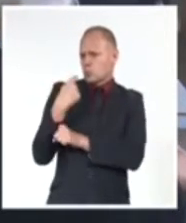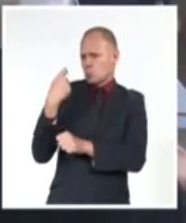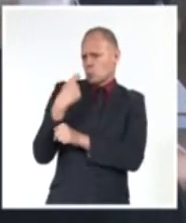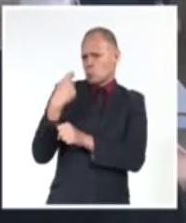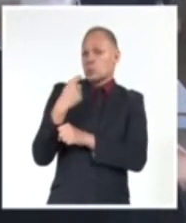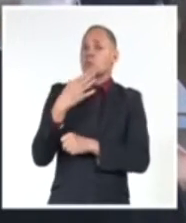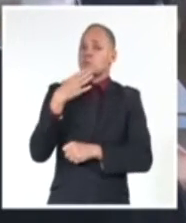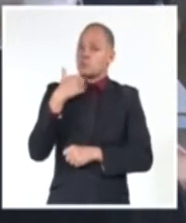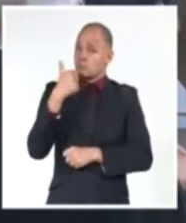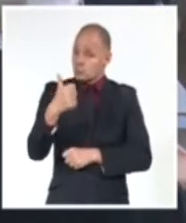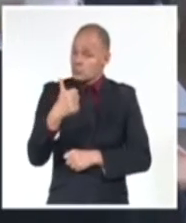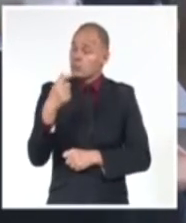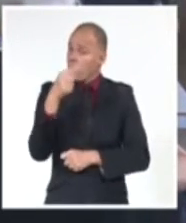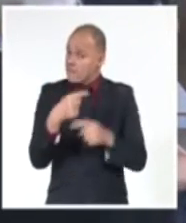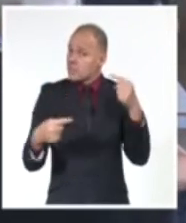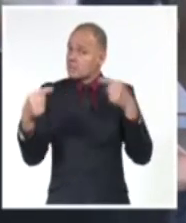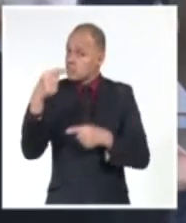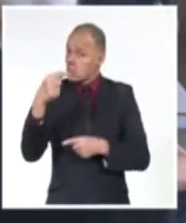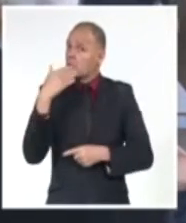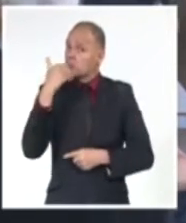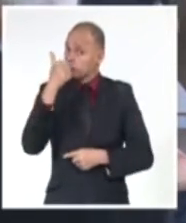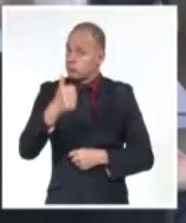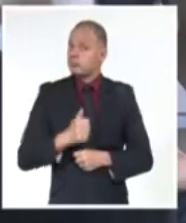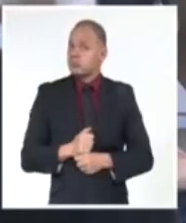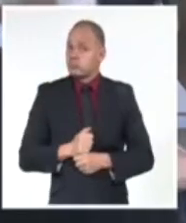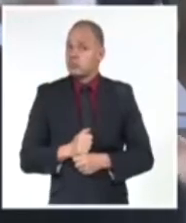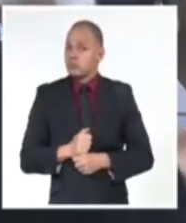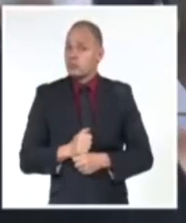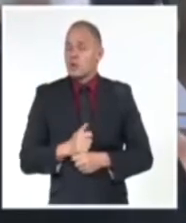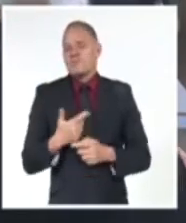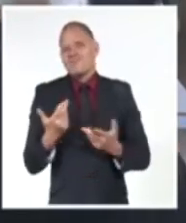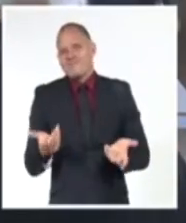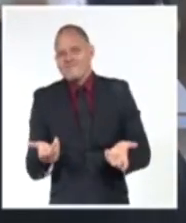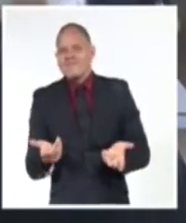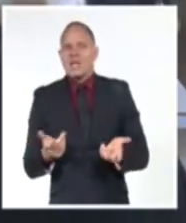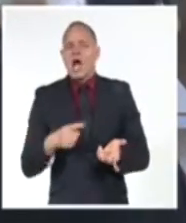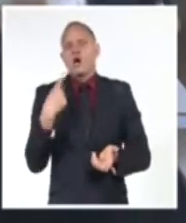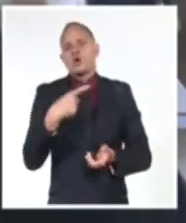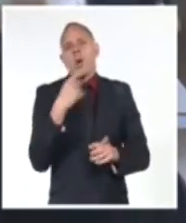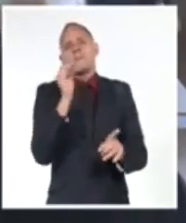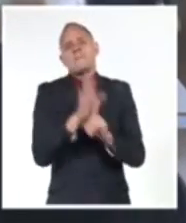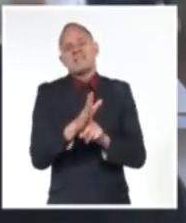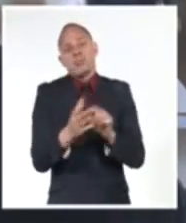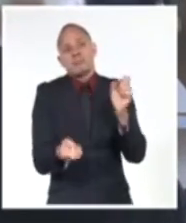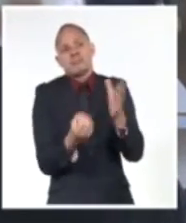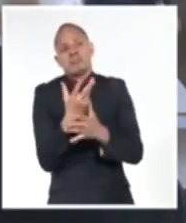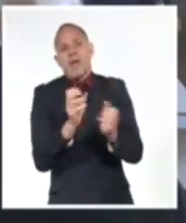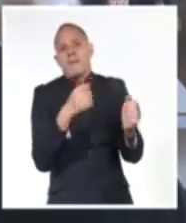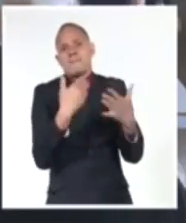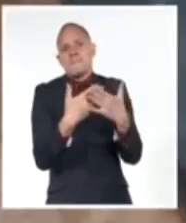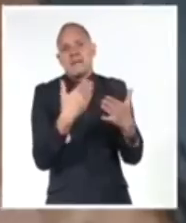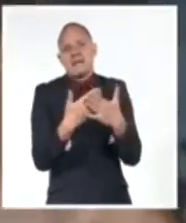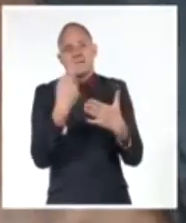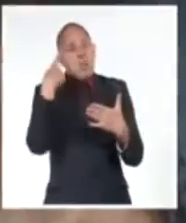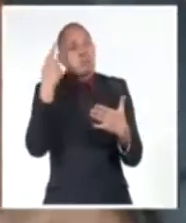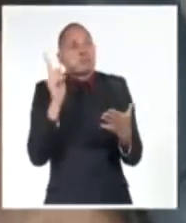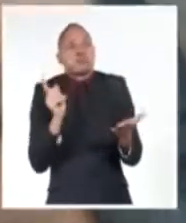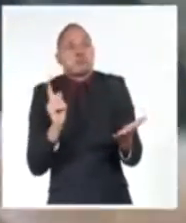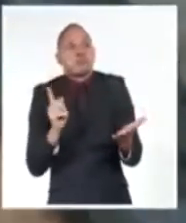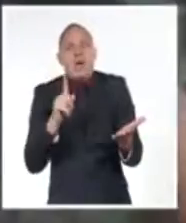atención que nos ha dado la universidad para prepararnos, porque el enfrentar una empresa nueva no es nada fácil, es algo